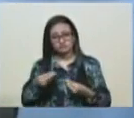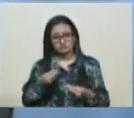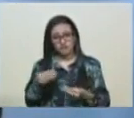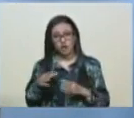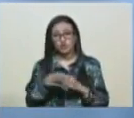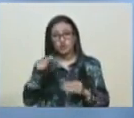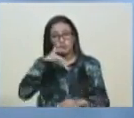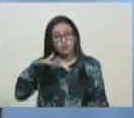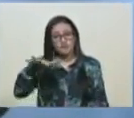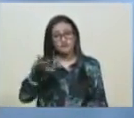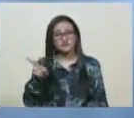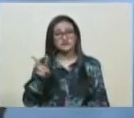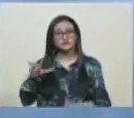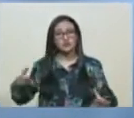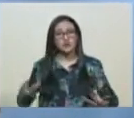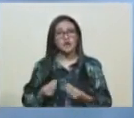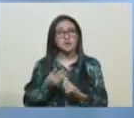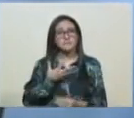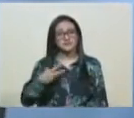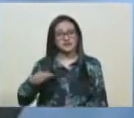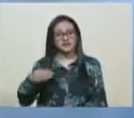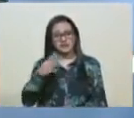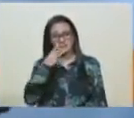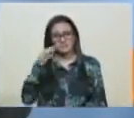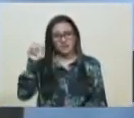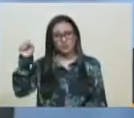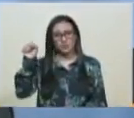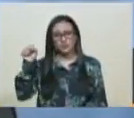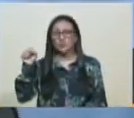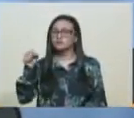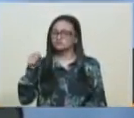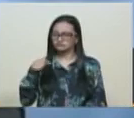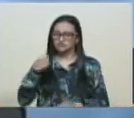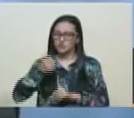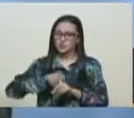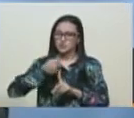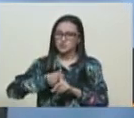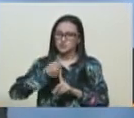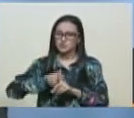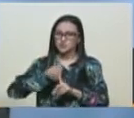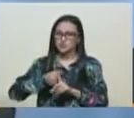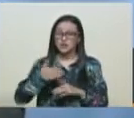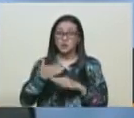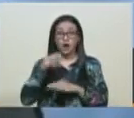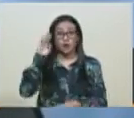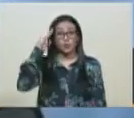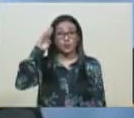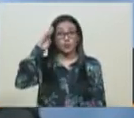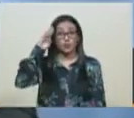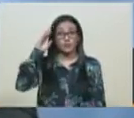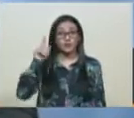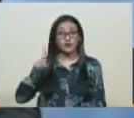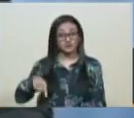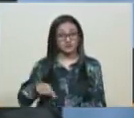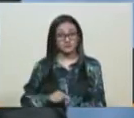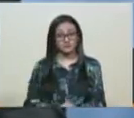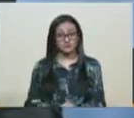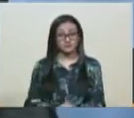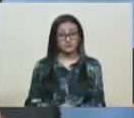pueblo de Venezuela en conjunto, y el presidente Nicolás Maduro está al frente de esa batalla, como lo está Cuba también, que también